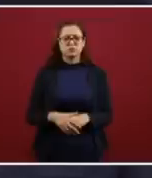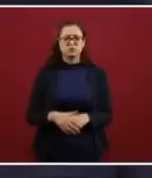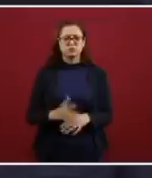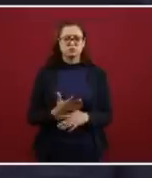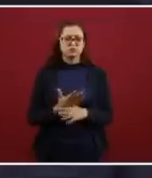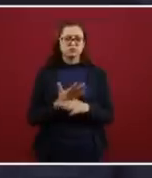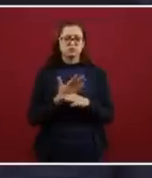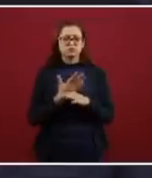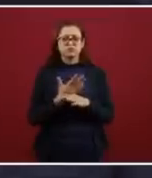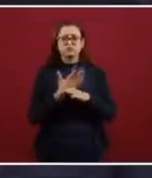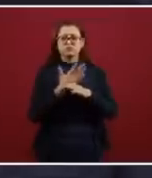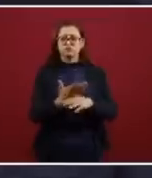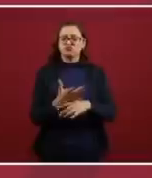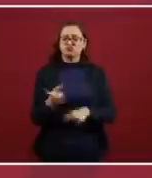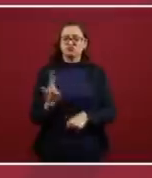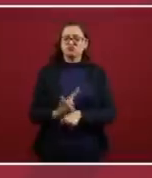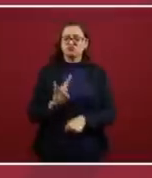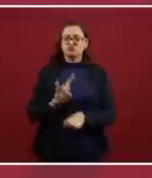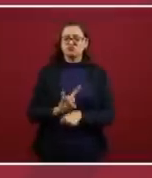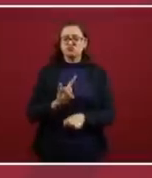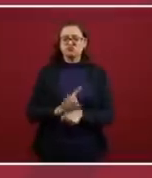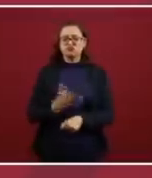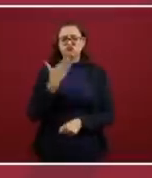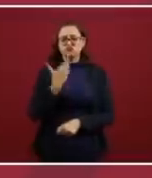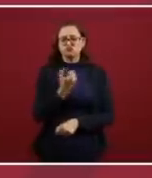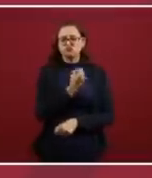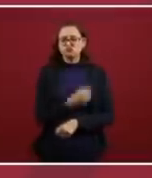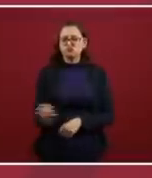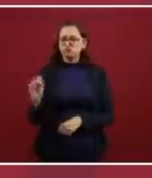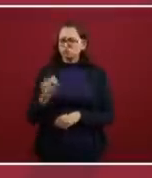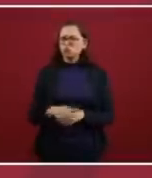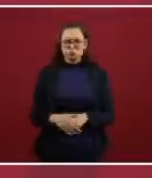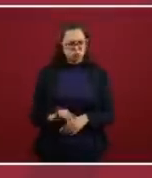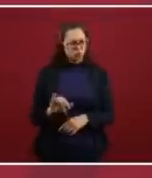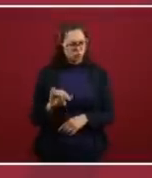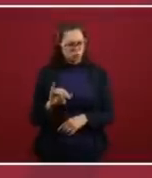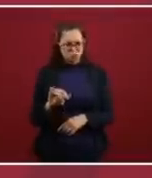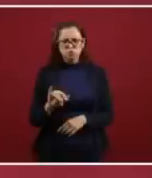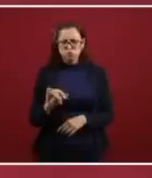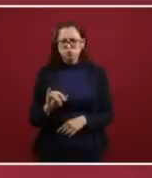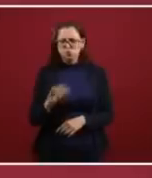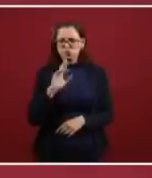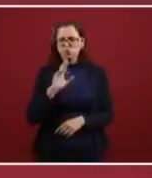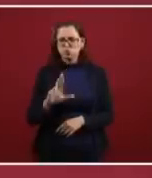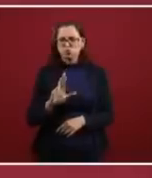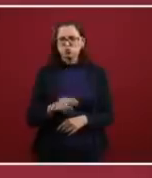un maestro de la simulación, contestó que sí,